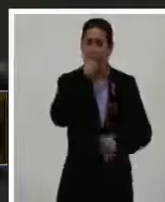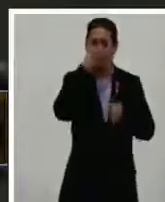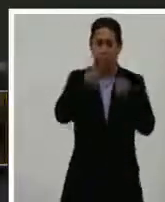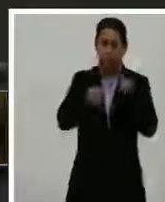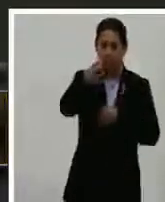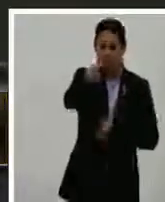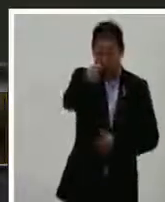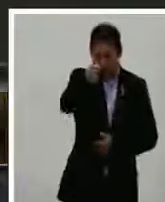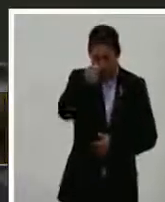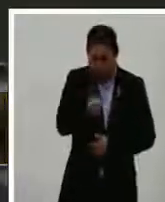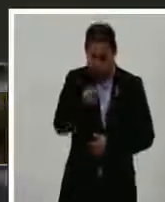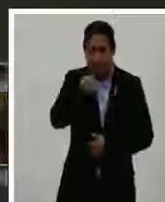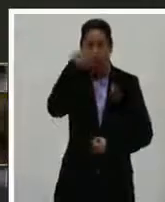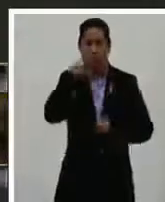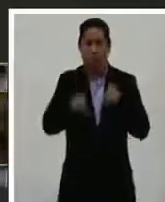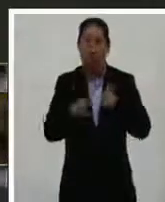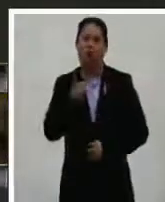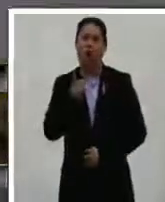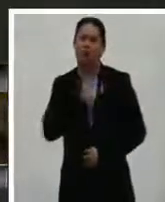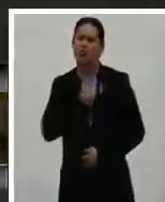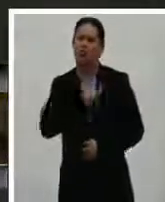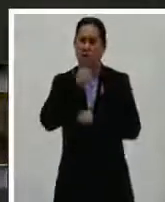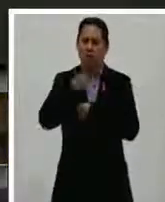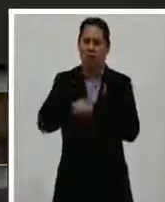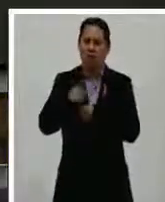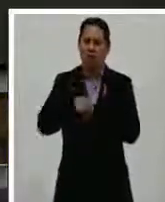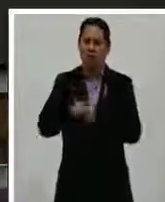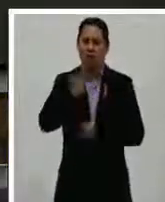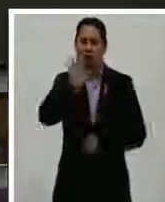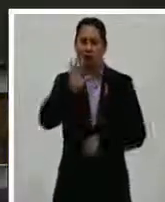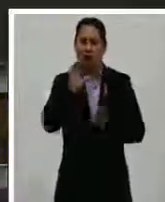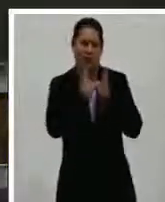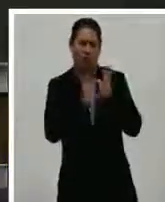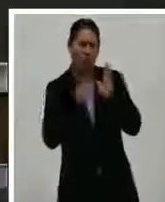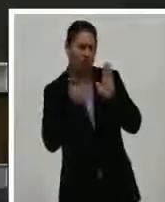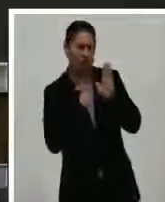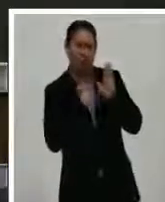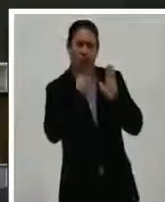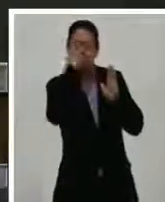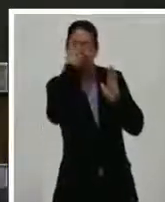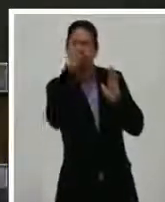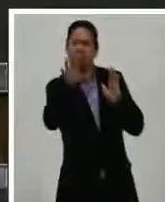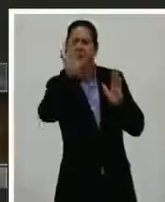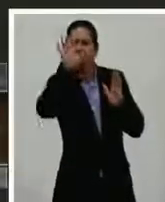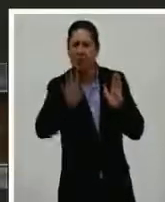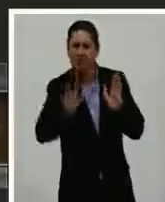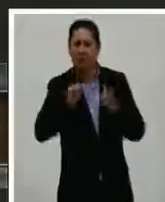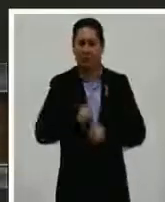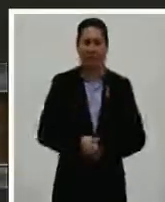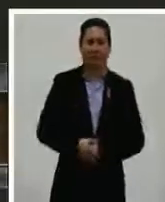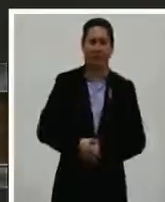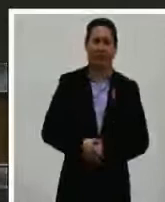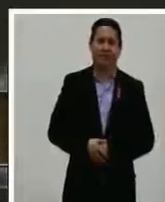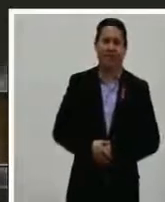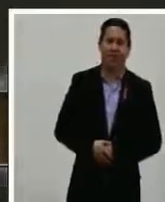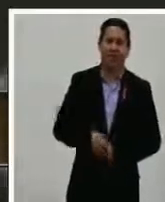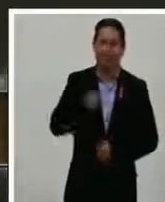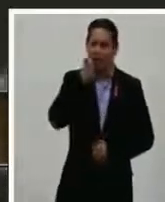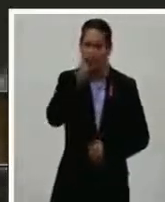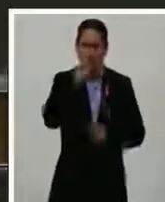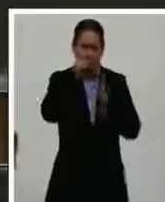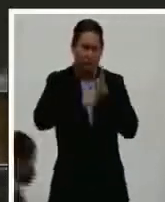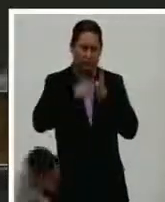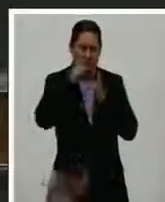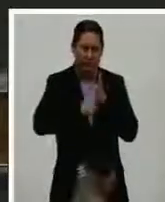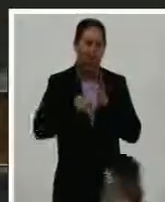más que por los delitos que expresamente marca la constitución quería de hacer esta rectificación de hecho porque definitivamente